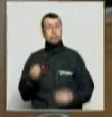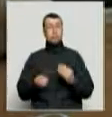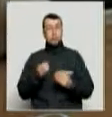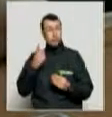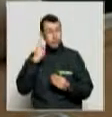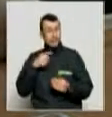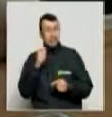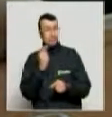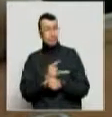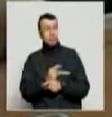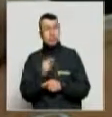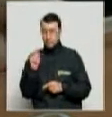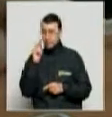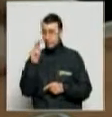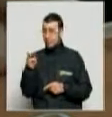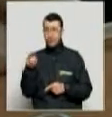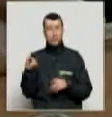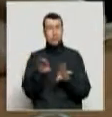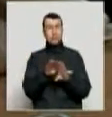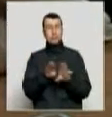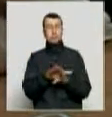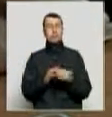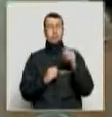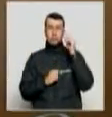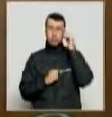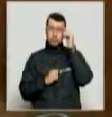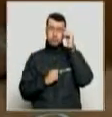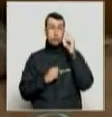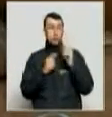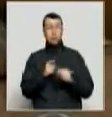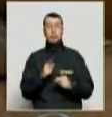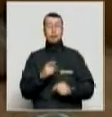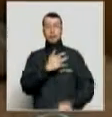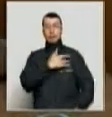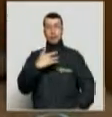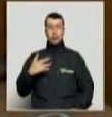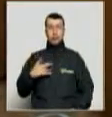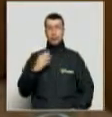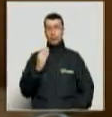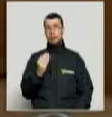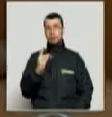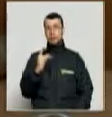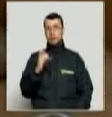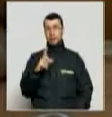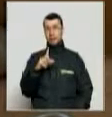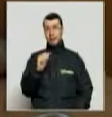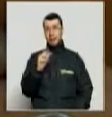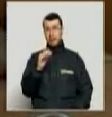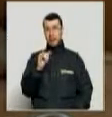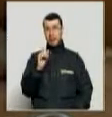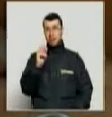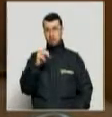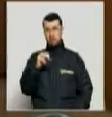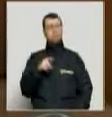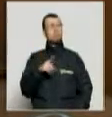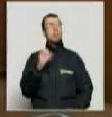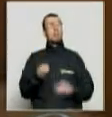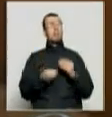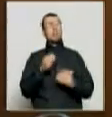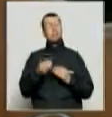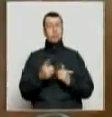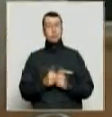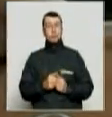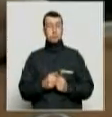como lo ven ahora que está haciéndose otra sesión del paciente, es una terapia de quelación, en la cual lo que hacemos es suministrar